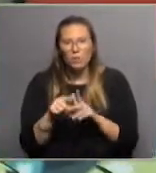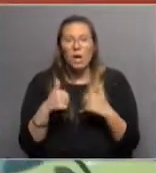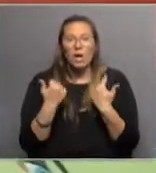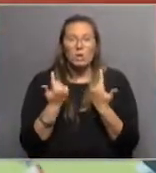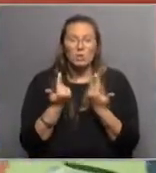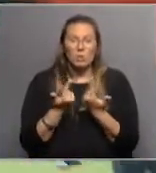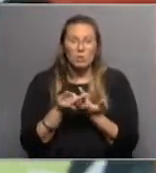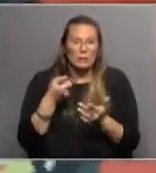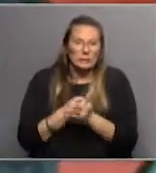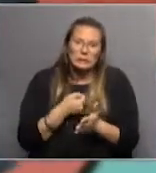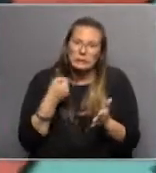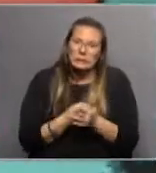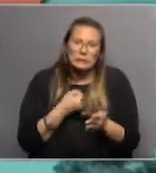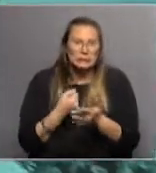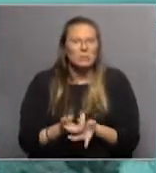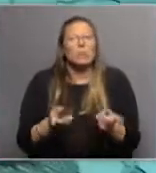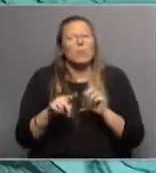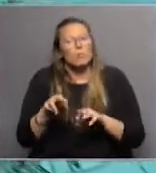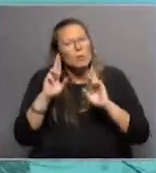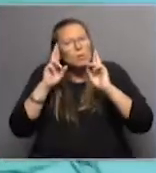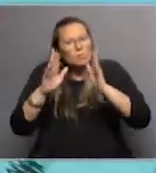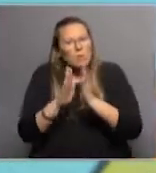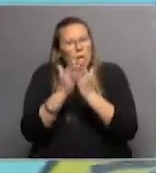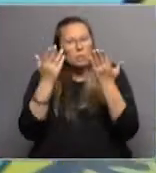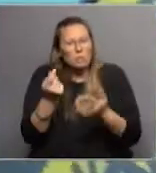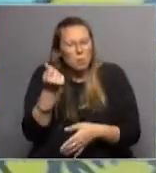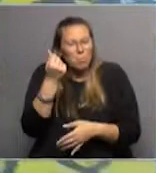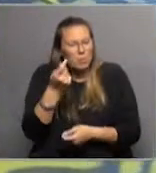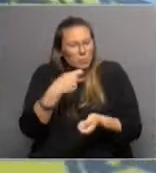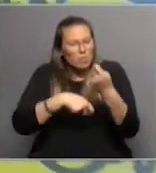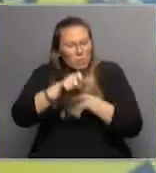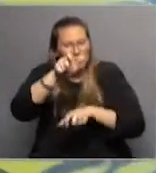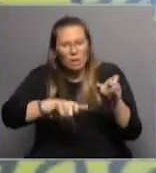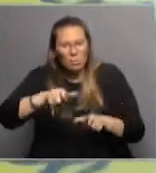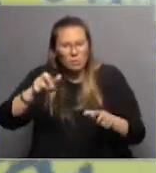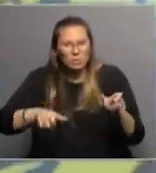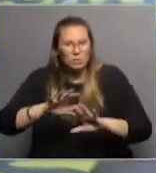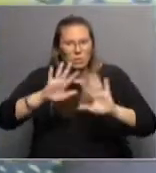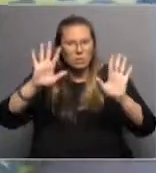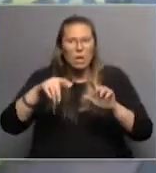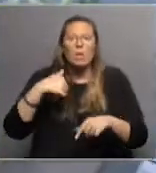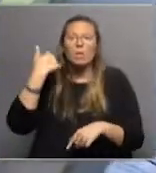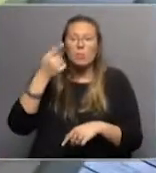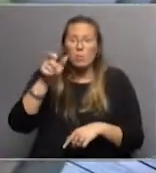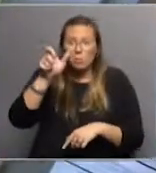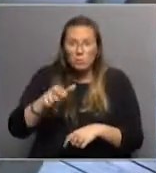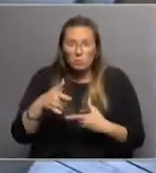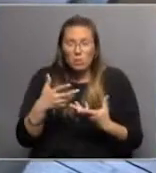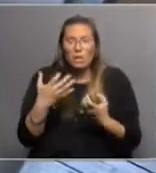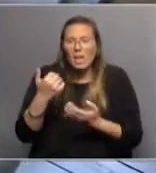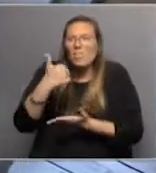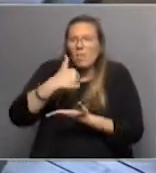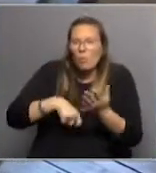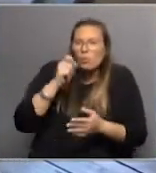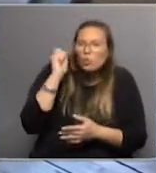estamos luchando para que se vuelva a respetar, que el libro tenga un precio de venta al público. Y bueno, vos después, si al cliente le querés hacer un descuento en